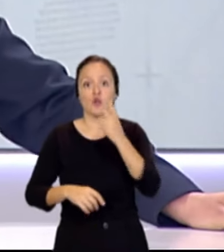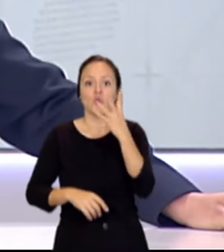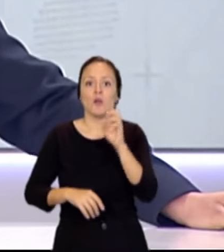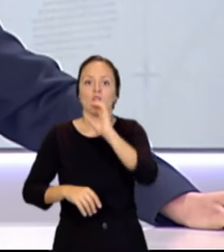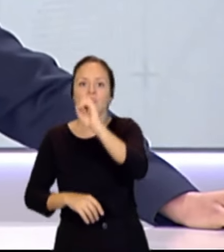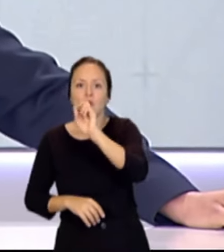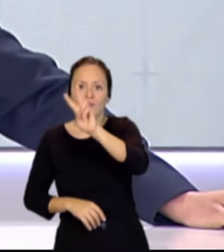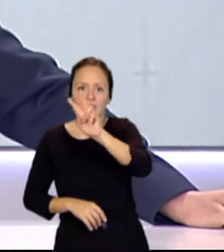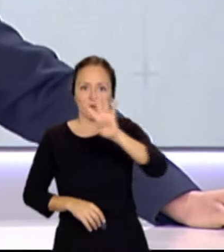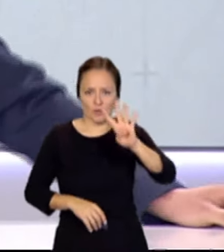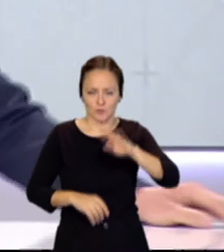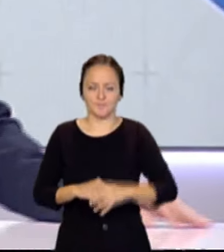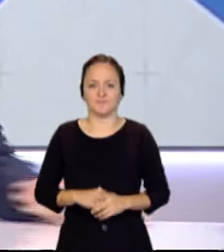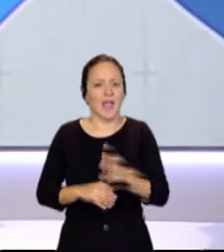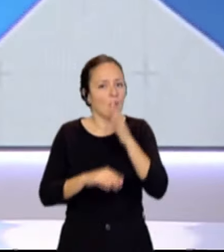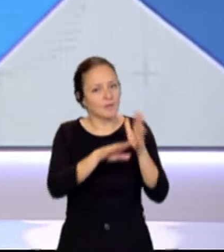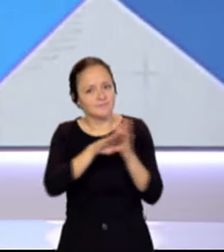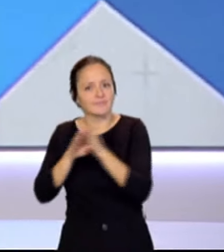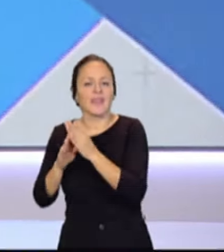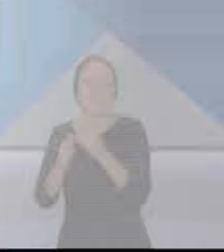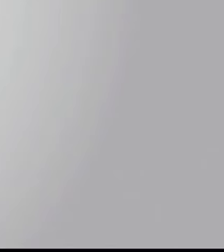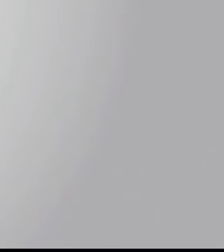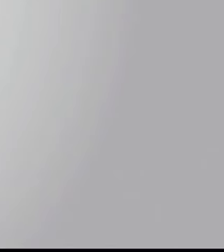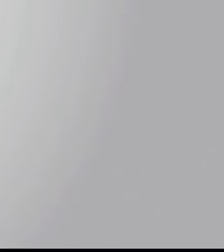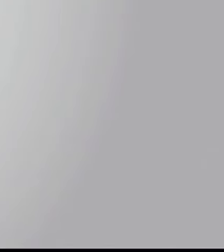vamos ya con nuestra tertulia de prensa